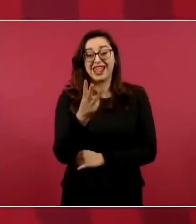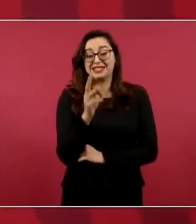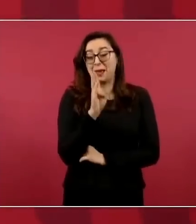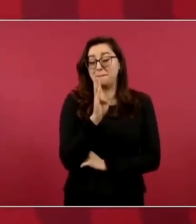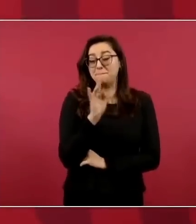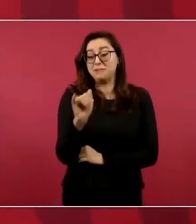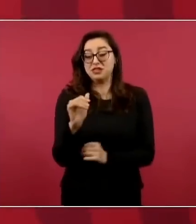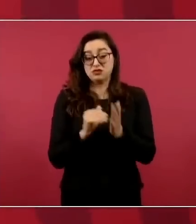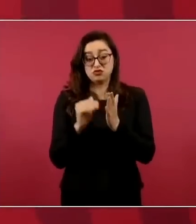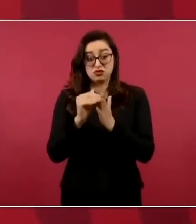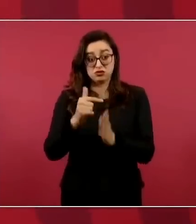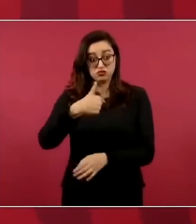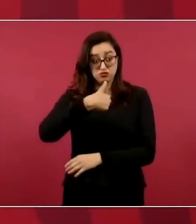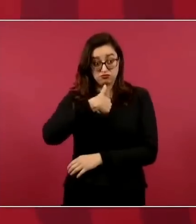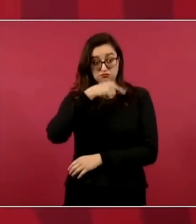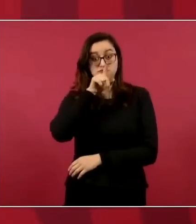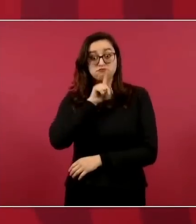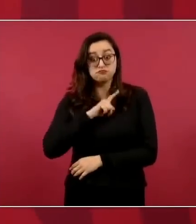Demuéstrenme que no es cierto.